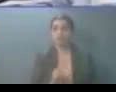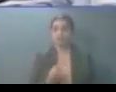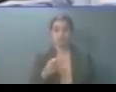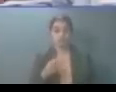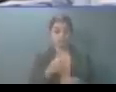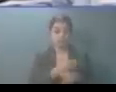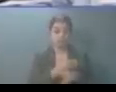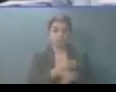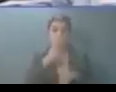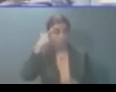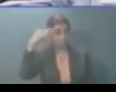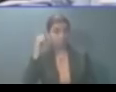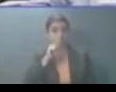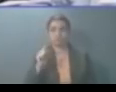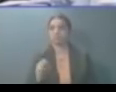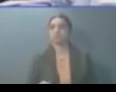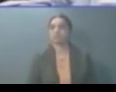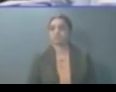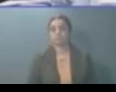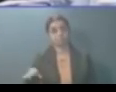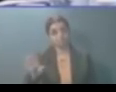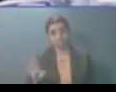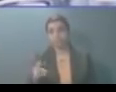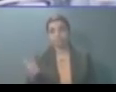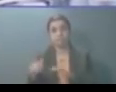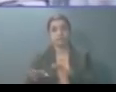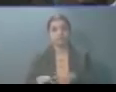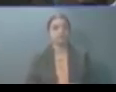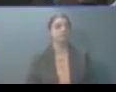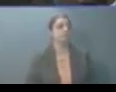políticos, y ustedes lo saben. Así está. Muchas gracias. Diputado Juan José Martel.